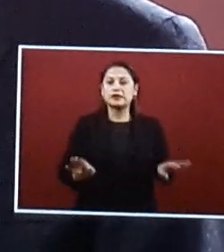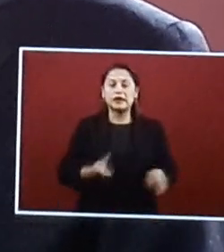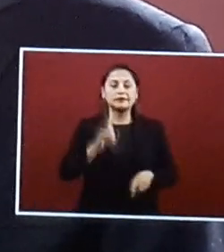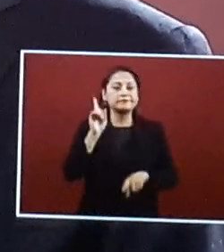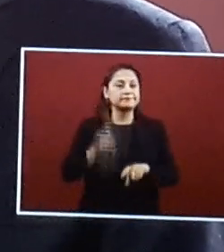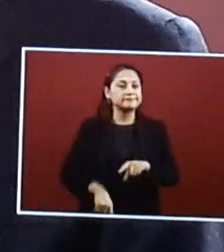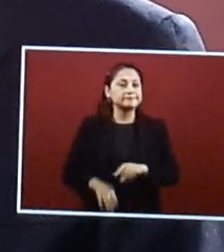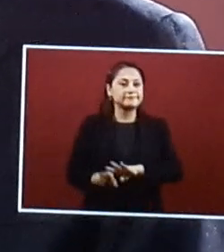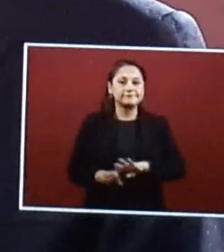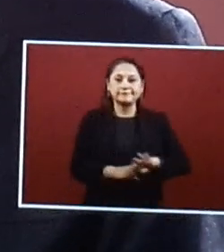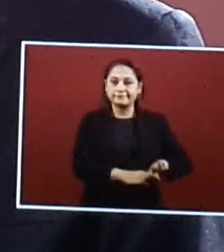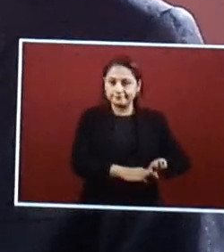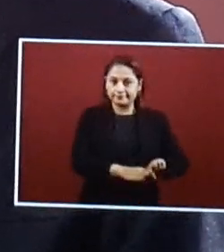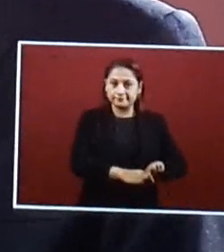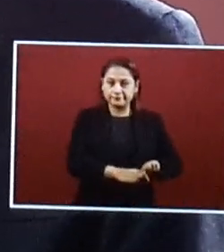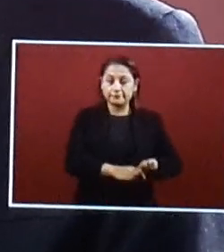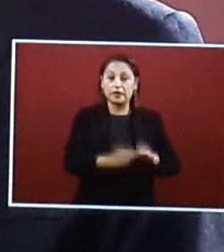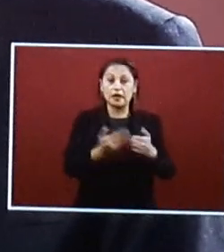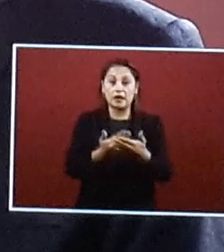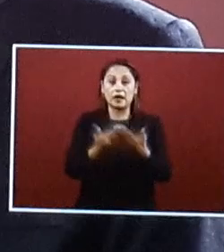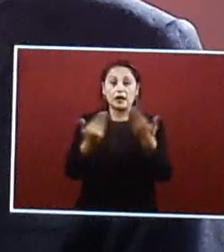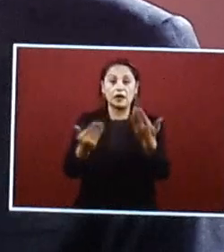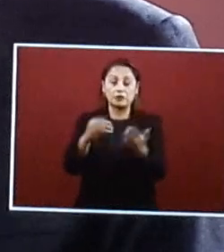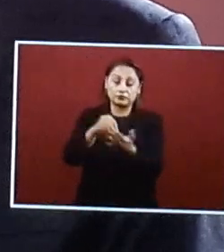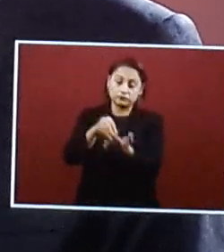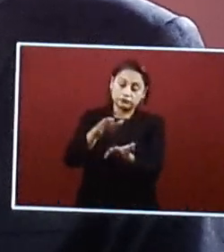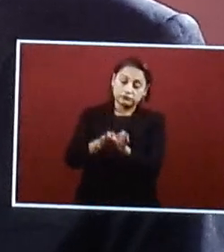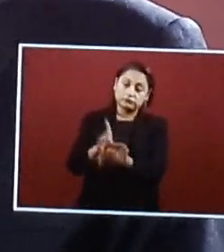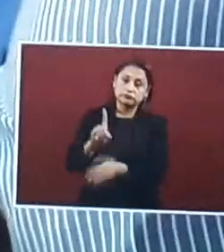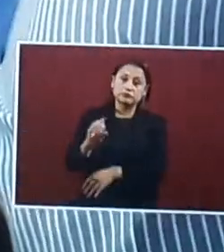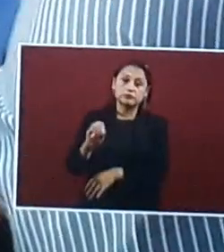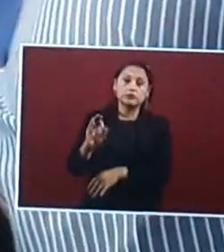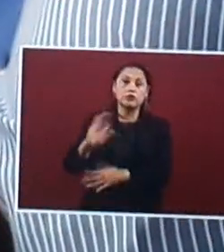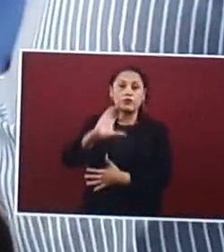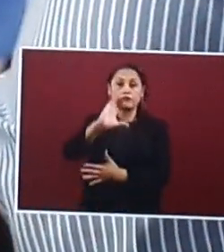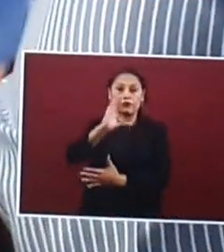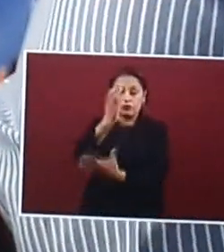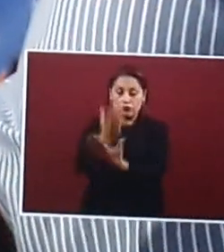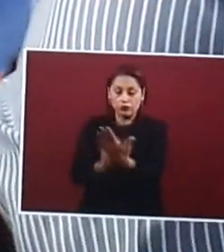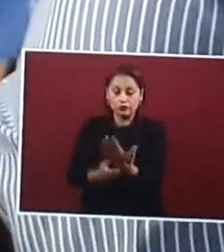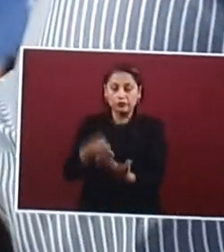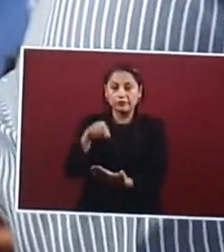este contrato, así lo indica,